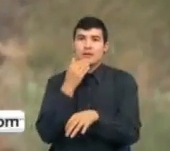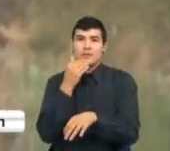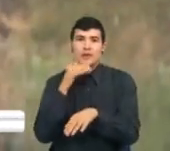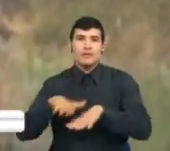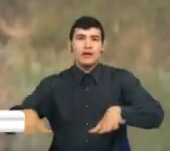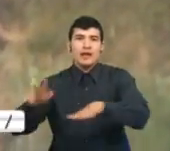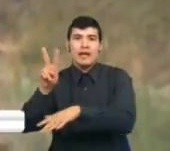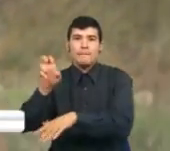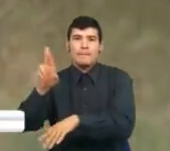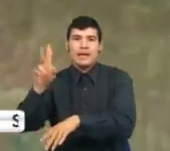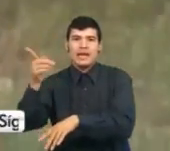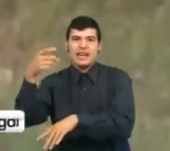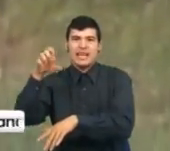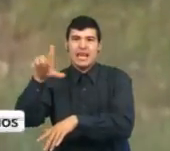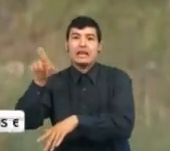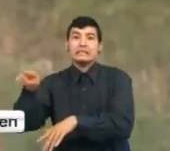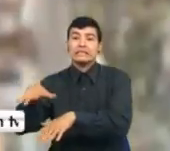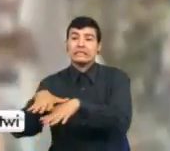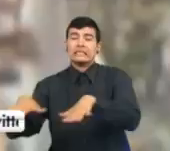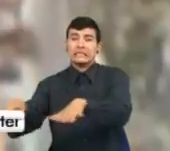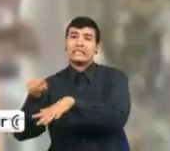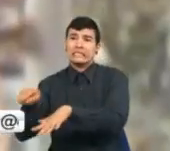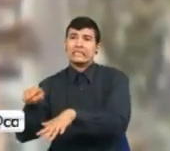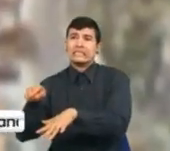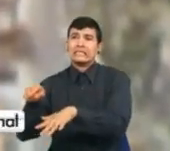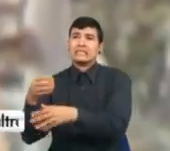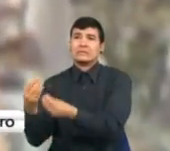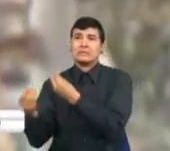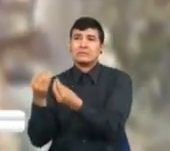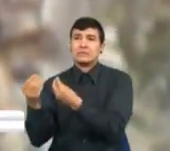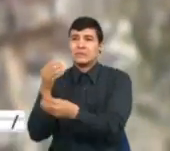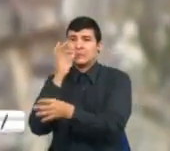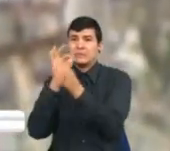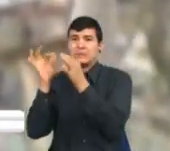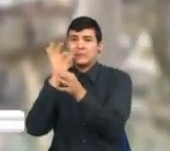sector El Vergel de San Gil, al que calificó que se ha convertido de a poco en olla para el comicio de delitos.